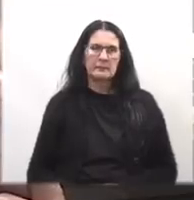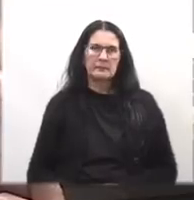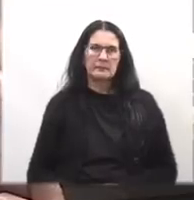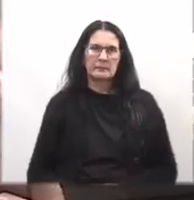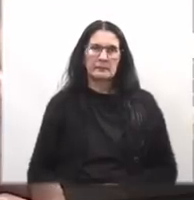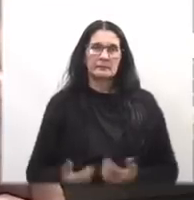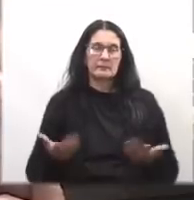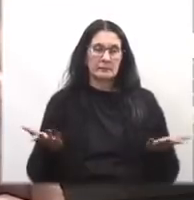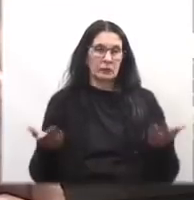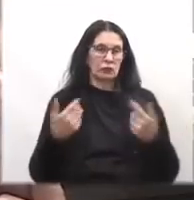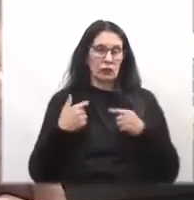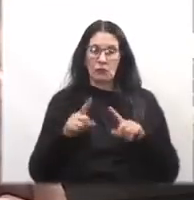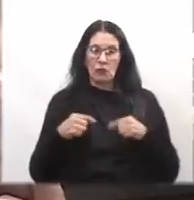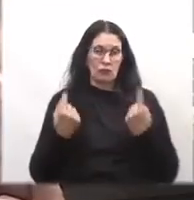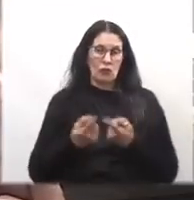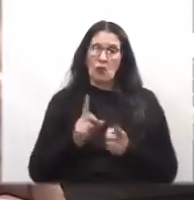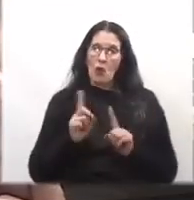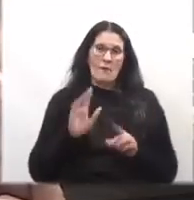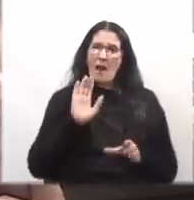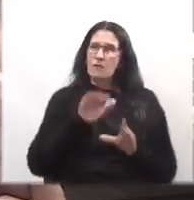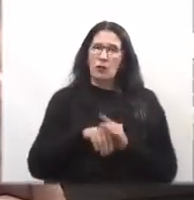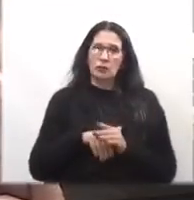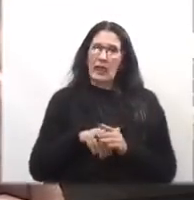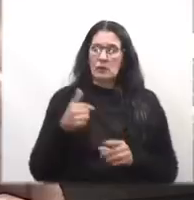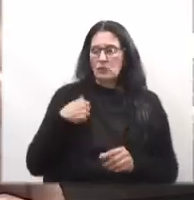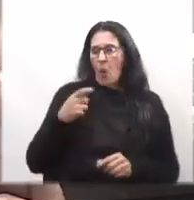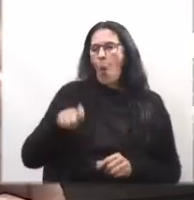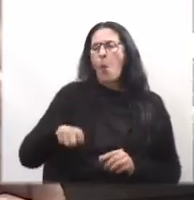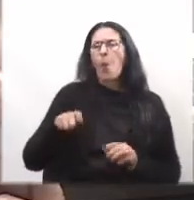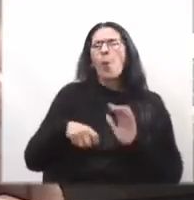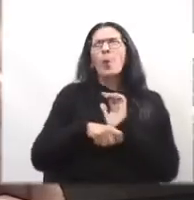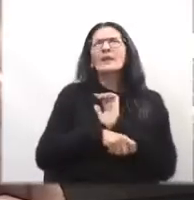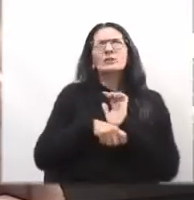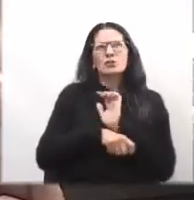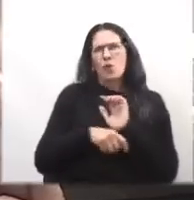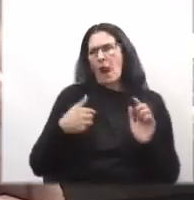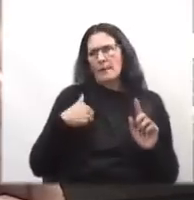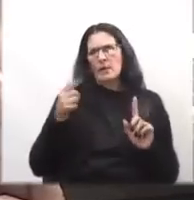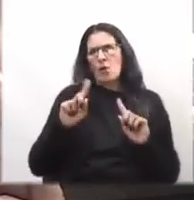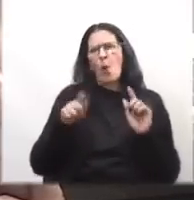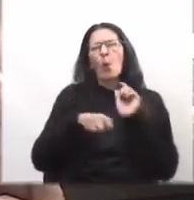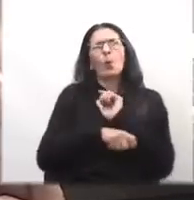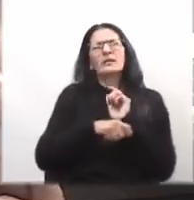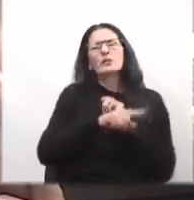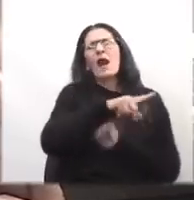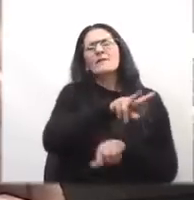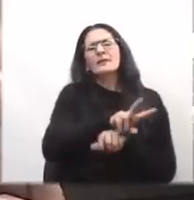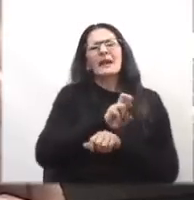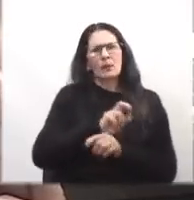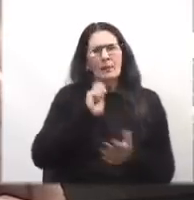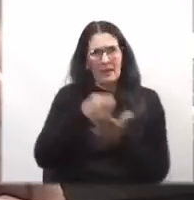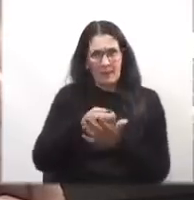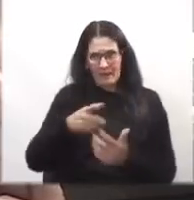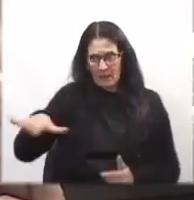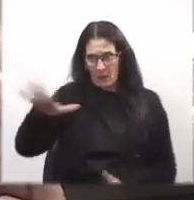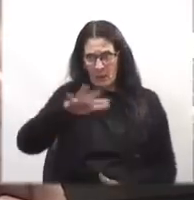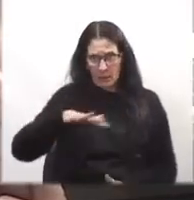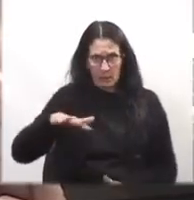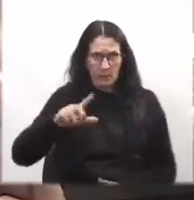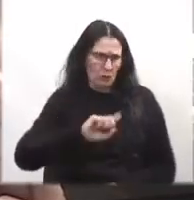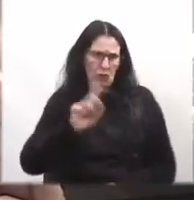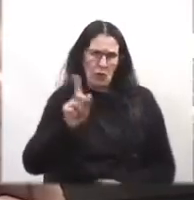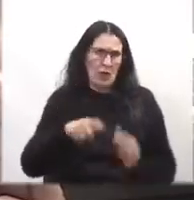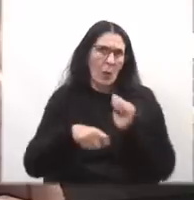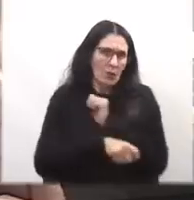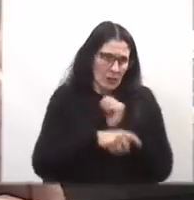entonces nosotros no vamos a votar una ley que diga a no me hagan juicio ya hago cualquier barbaridad y háganle un juicio a la fiscalía para que lo pague el pueblo no señor el juicio se vamos a hacer